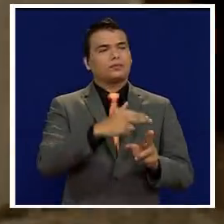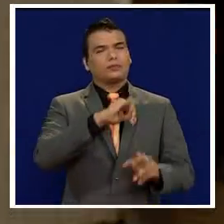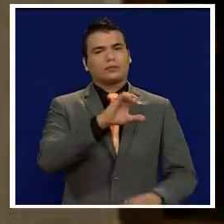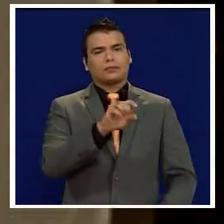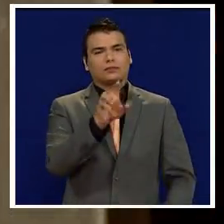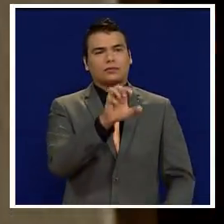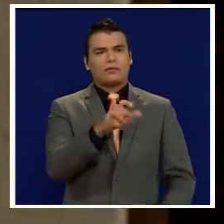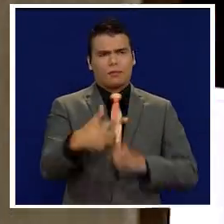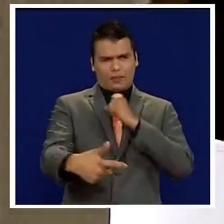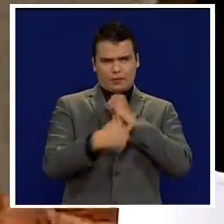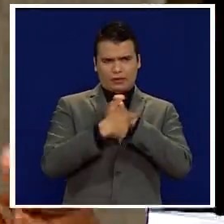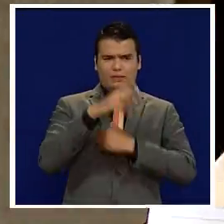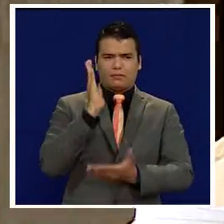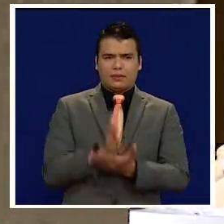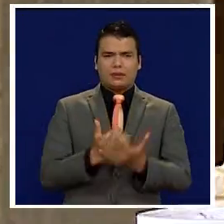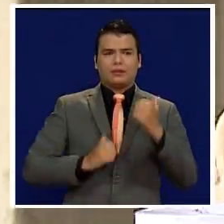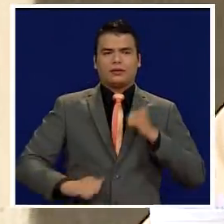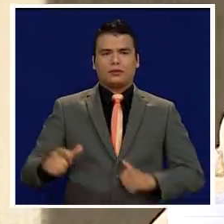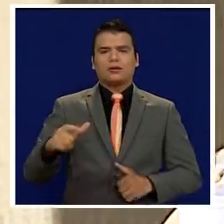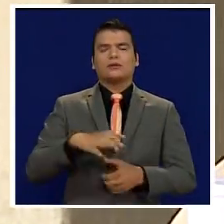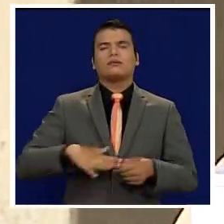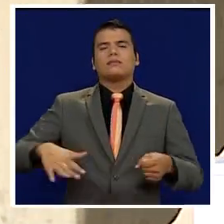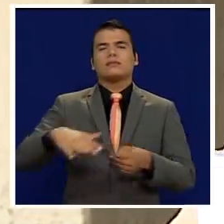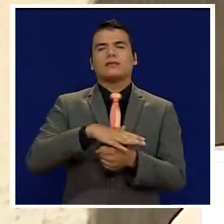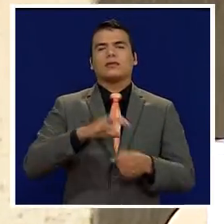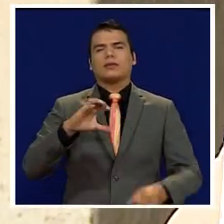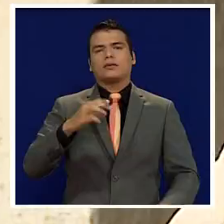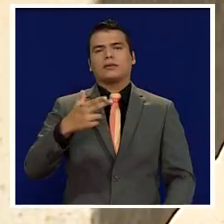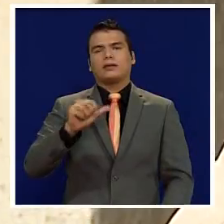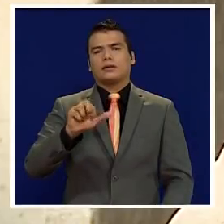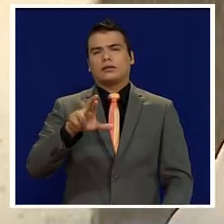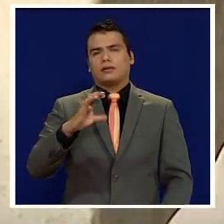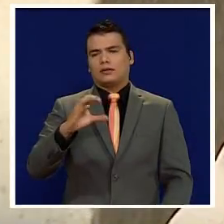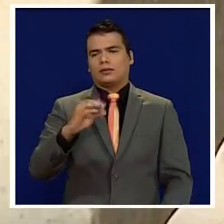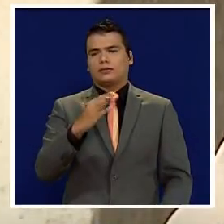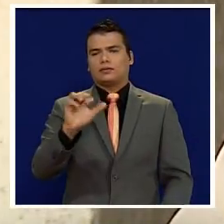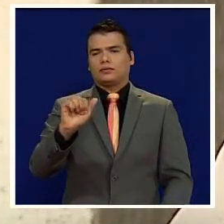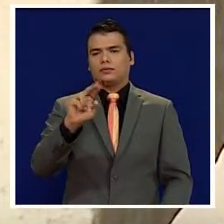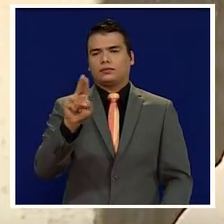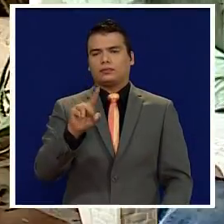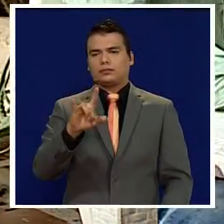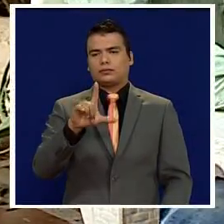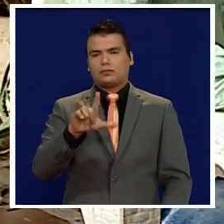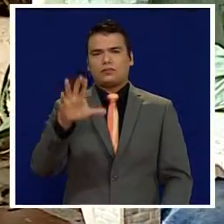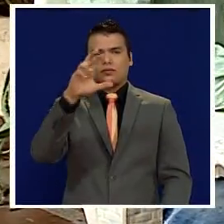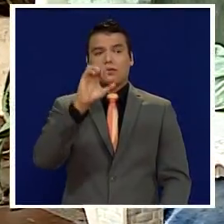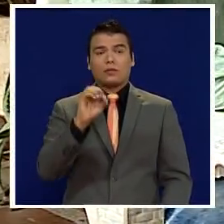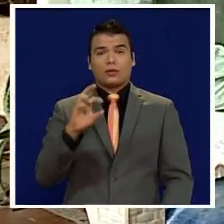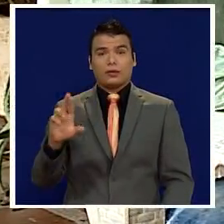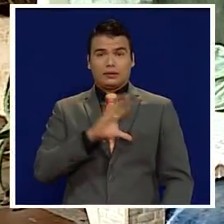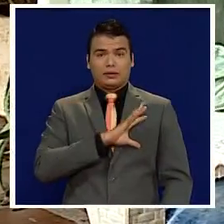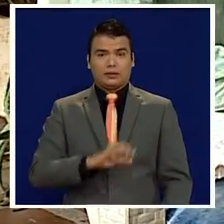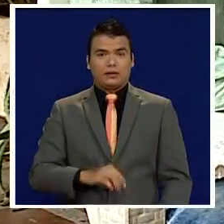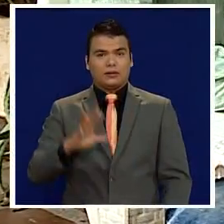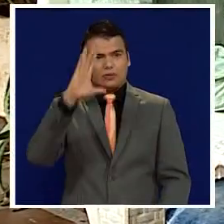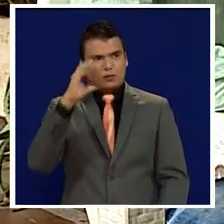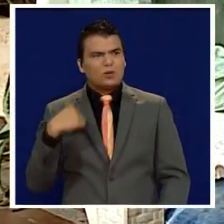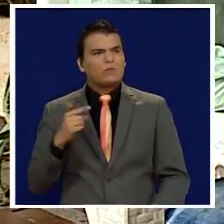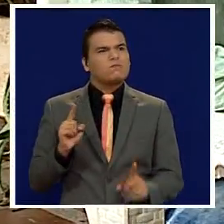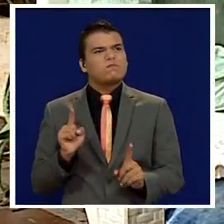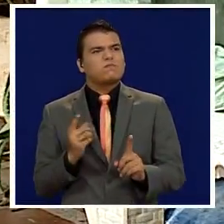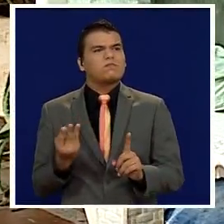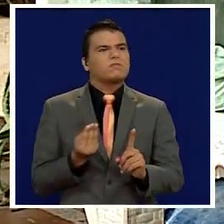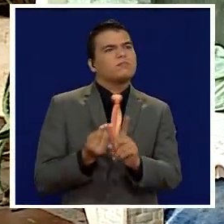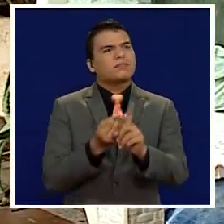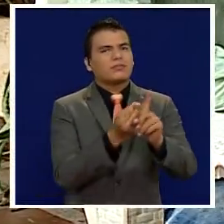herido durante este operativo de la policía en el barrio Charco Azul, en el oriente de Cali, cuando los uniformados perseguían a uno de sus familiares y terminaron ingresando a la